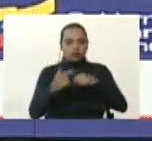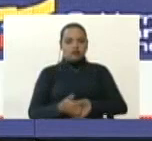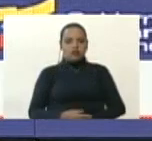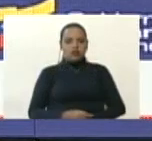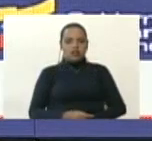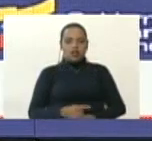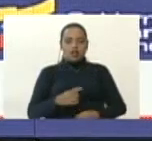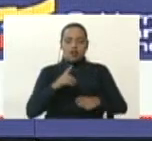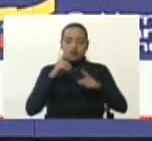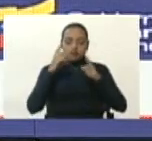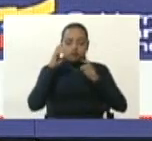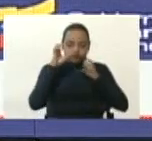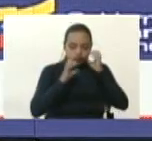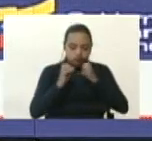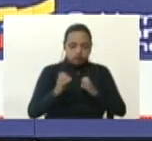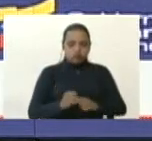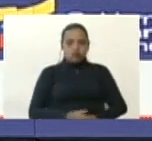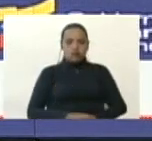entre otros.